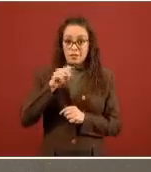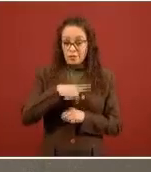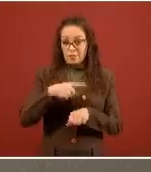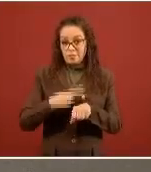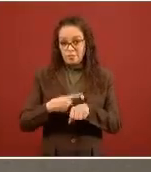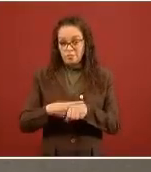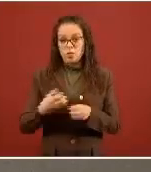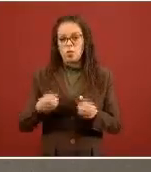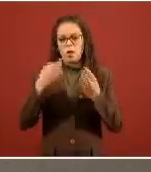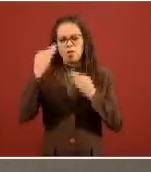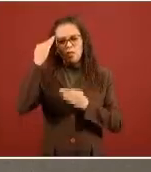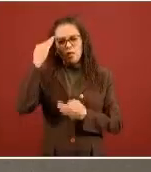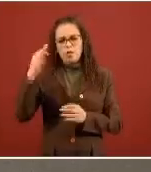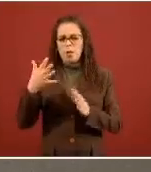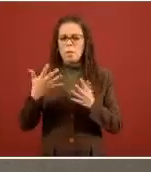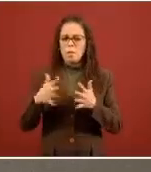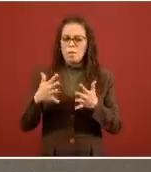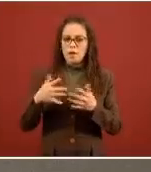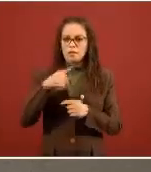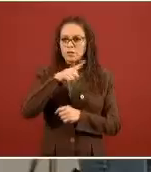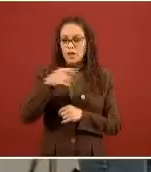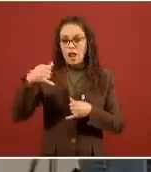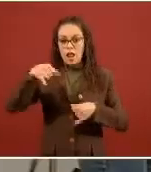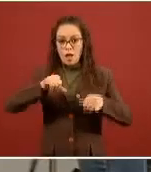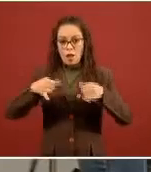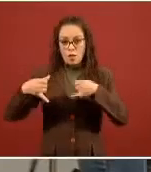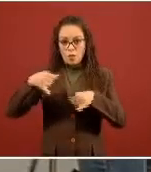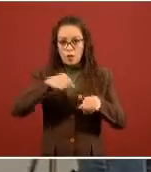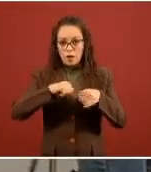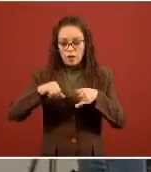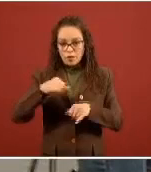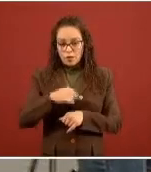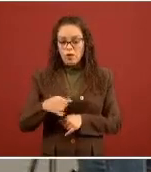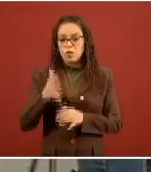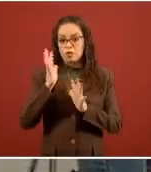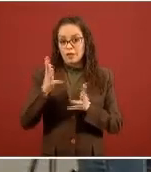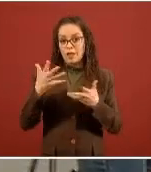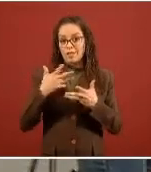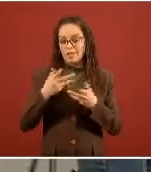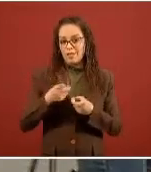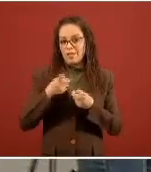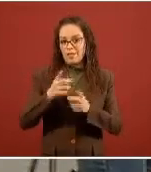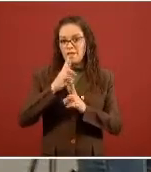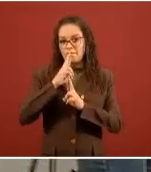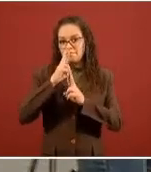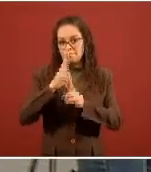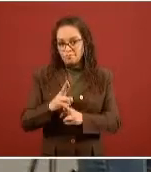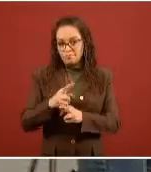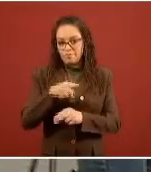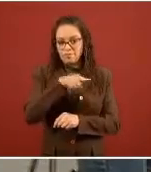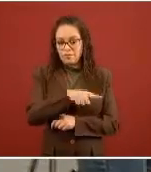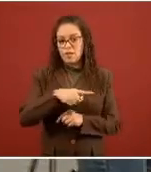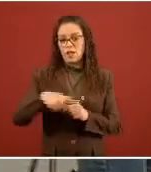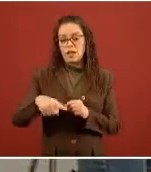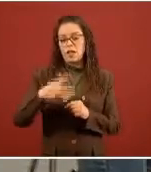se están tardando los laboratorios para tener el resultado confirmatorio o negativo de la